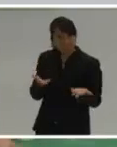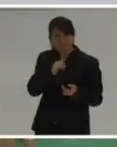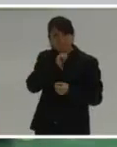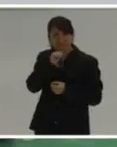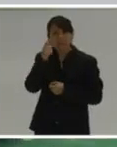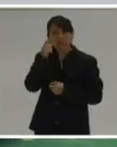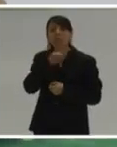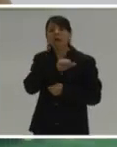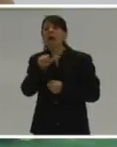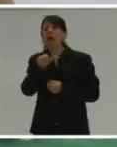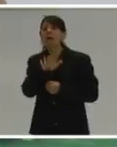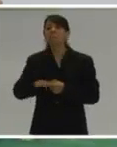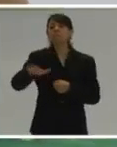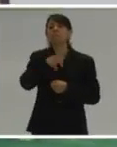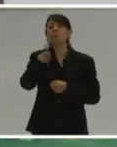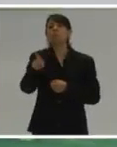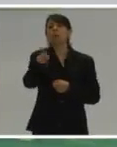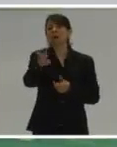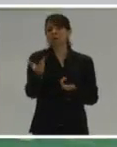que ir